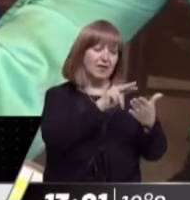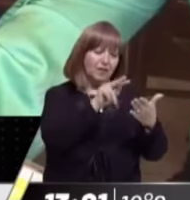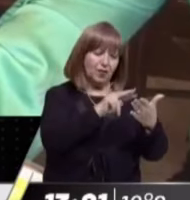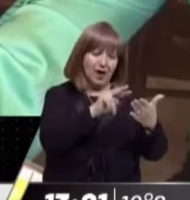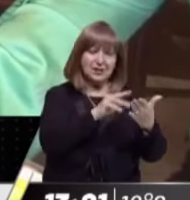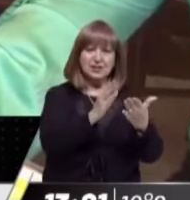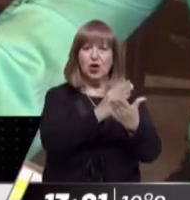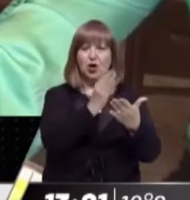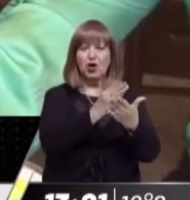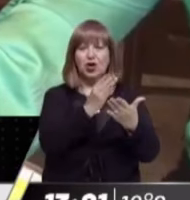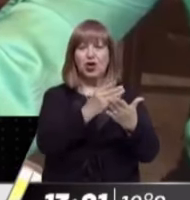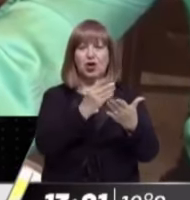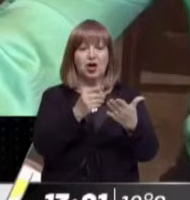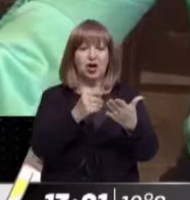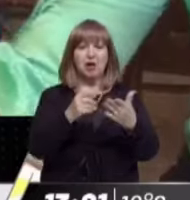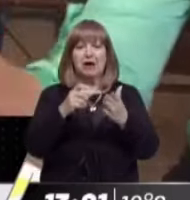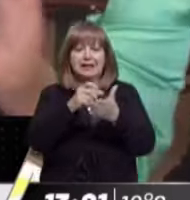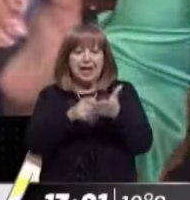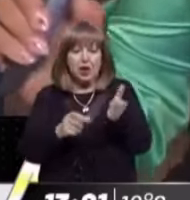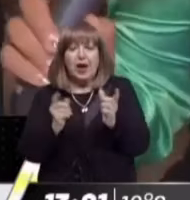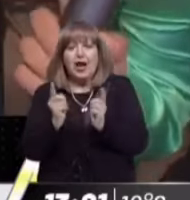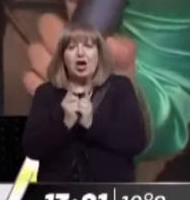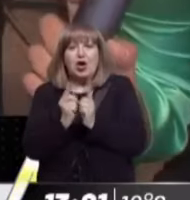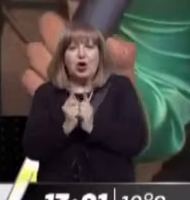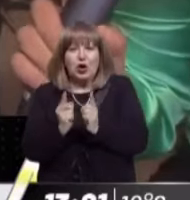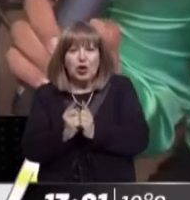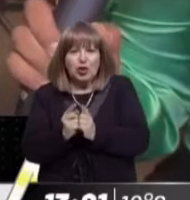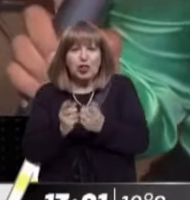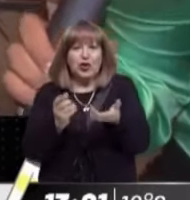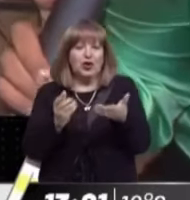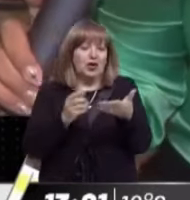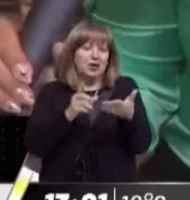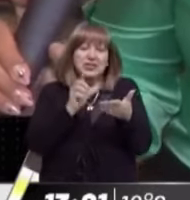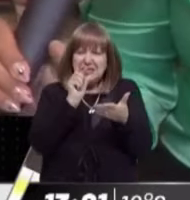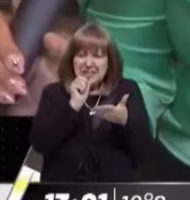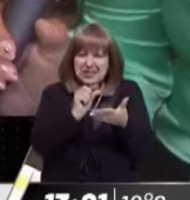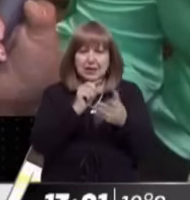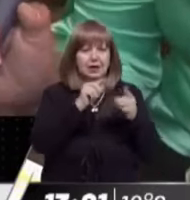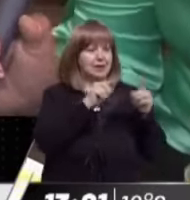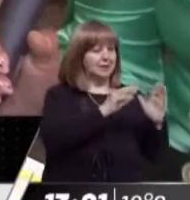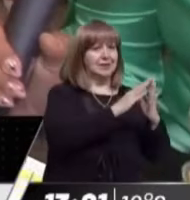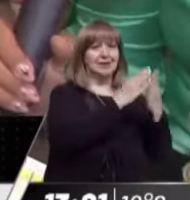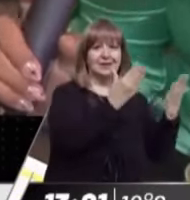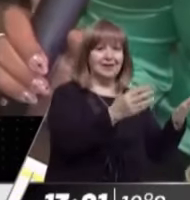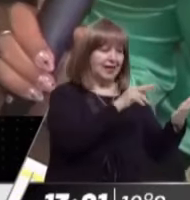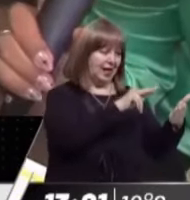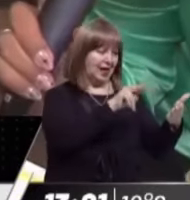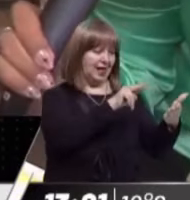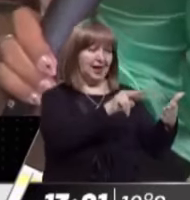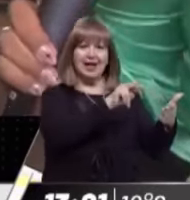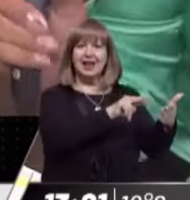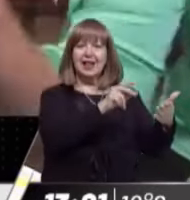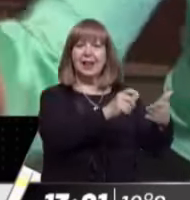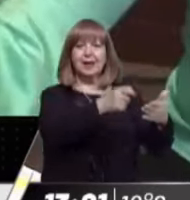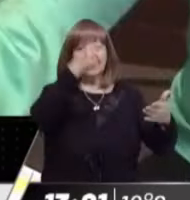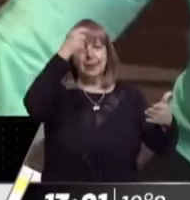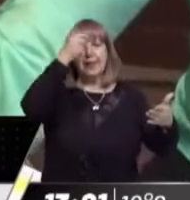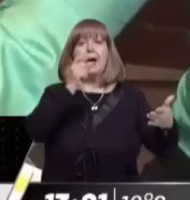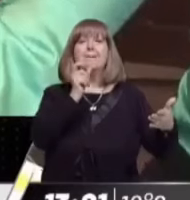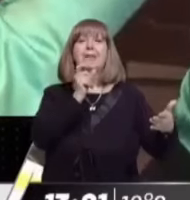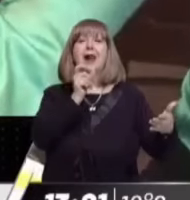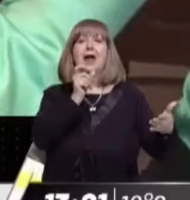leer y mucho eso. Viste que tiene más palabras, podés aprender mucho más a hablar correctamente. ¿Todo eso les